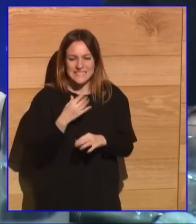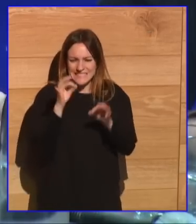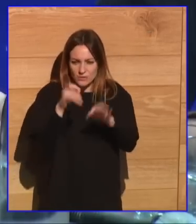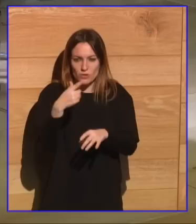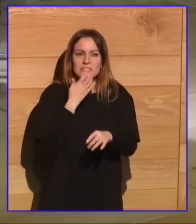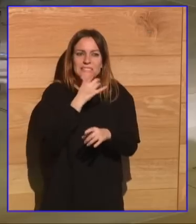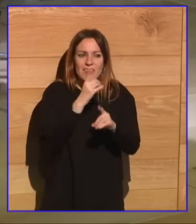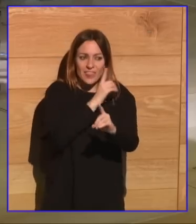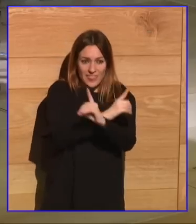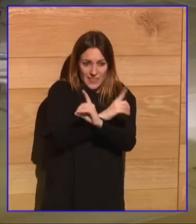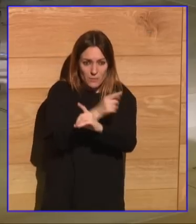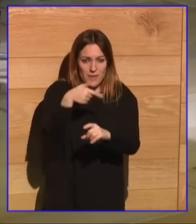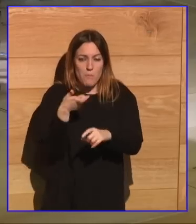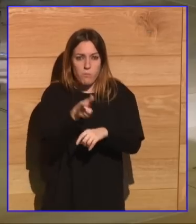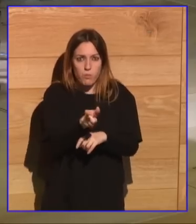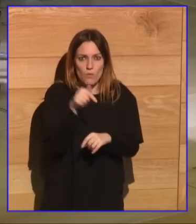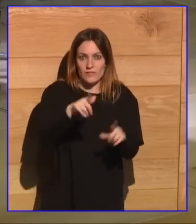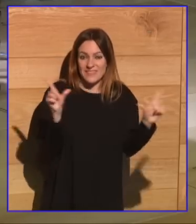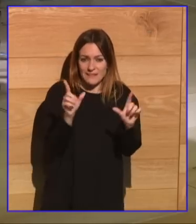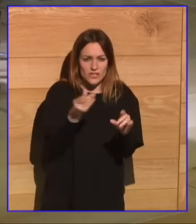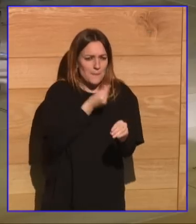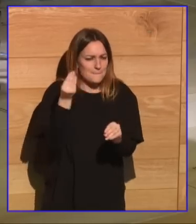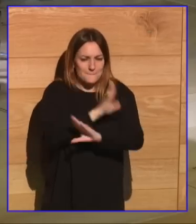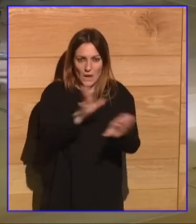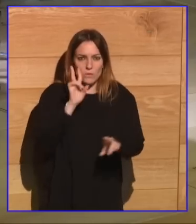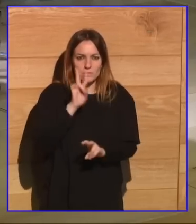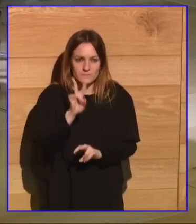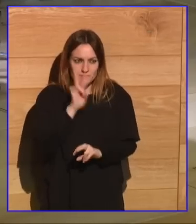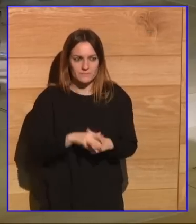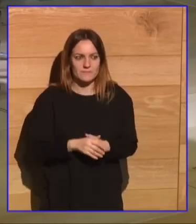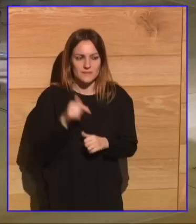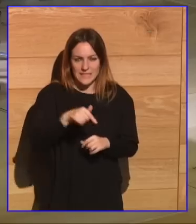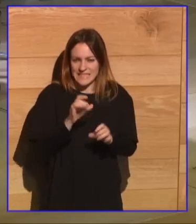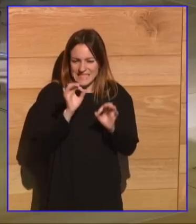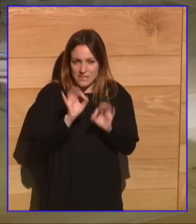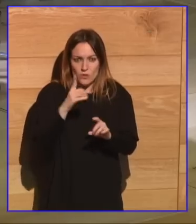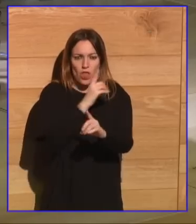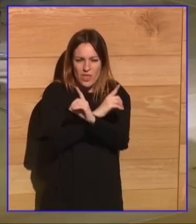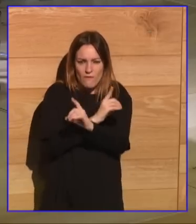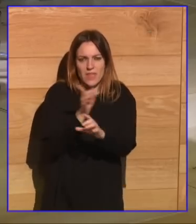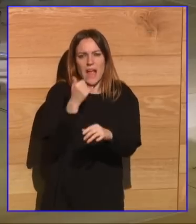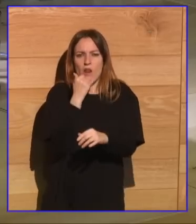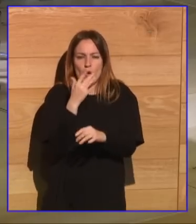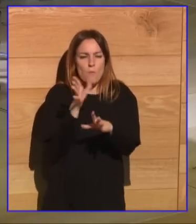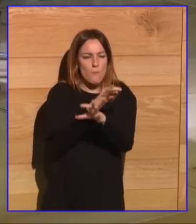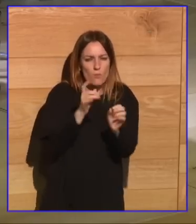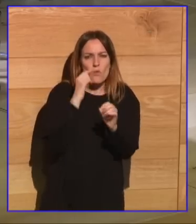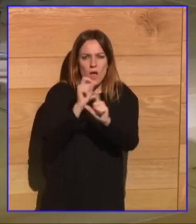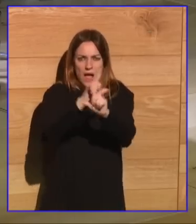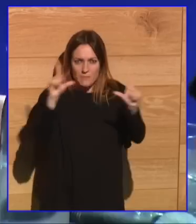ese televisor es donde mejor lo vas a ver. Pues seguro. Sin ninguna duda. En una última generación lo vas a ver ampliado, sobrepixelado. Es que